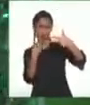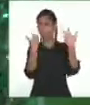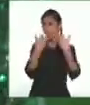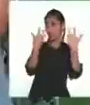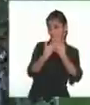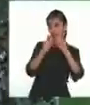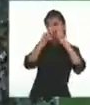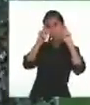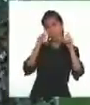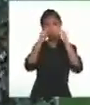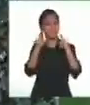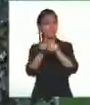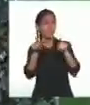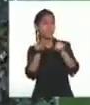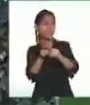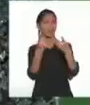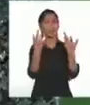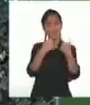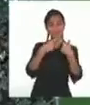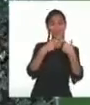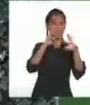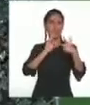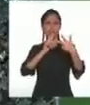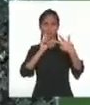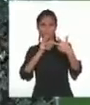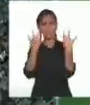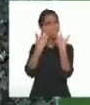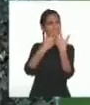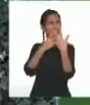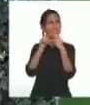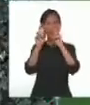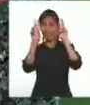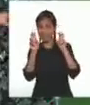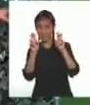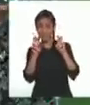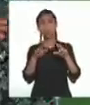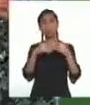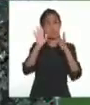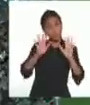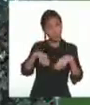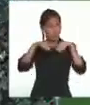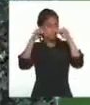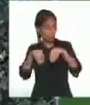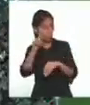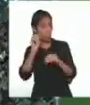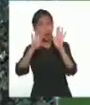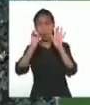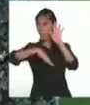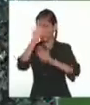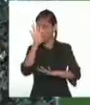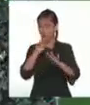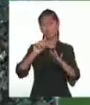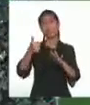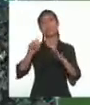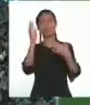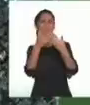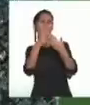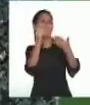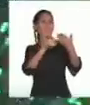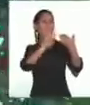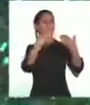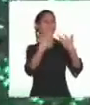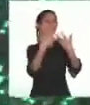relación. Deben corresponder al mismo tema de la pregunta. Si pusiéramos una o varias opciones que estén fuera del tema, se puede descubrir la respuesta por